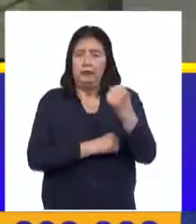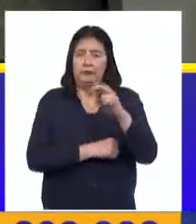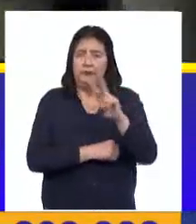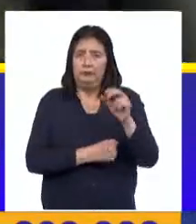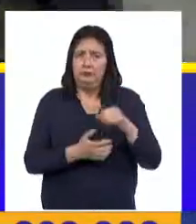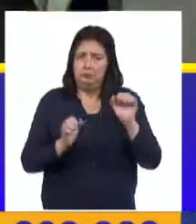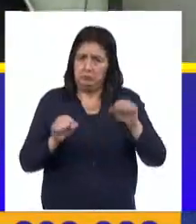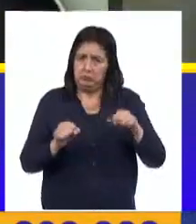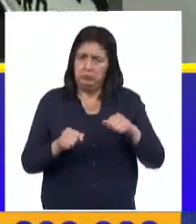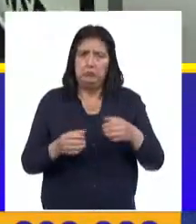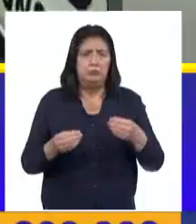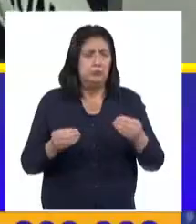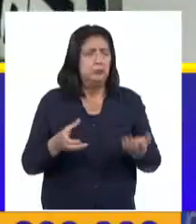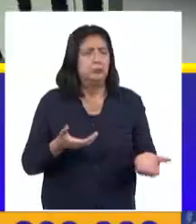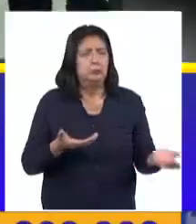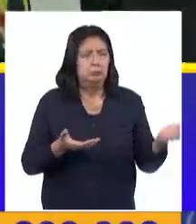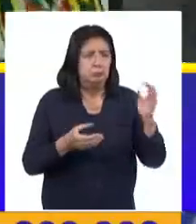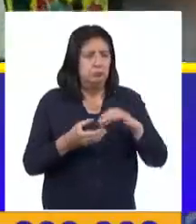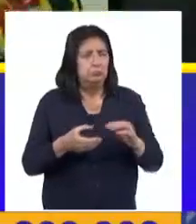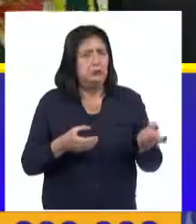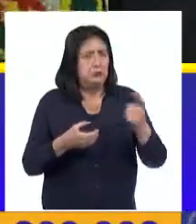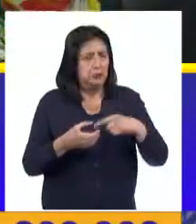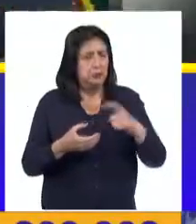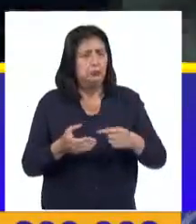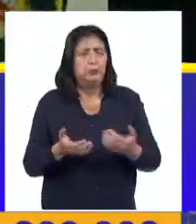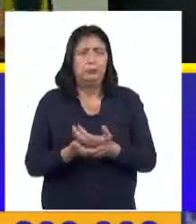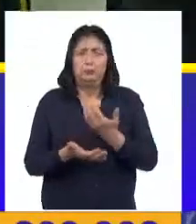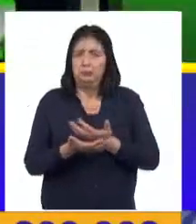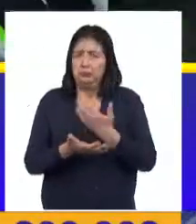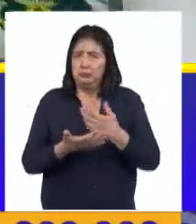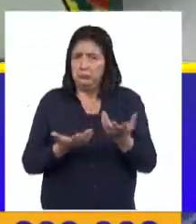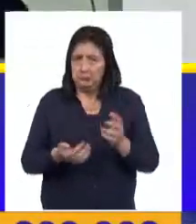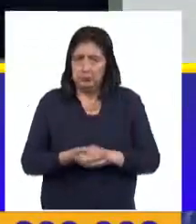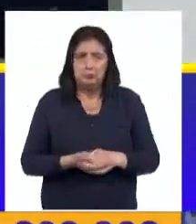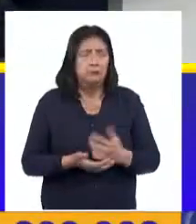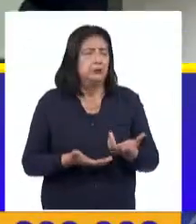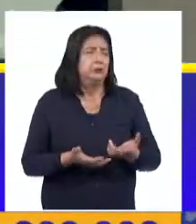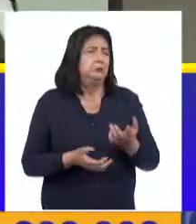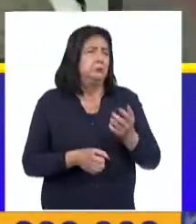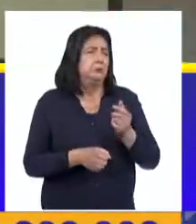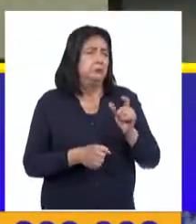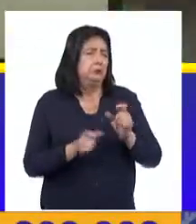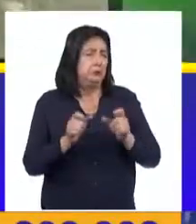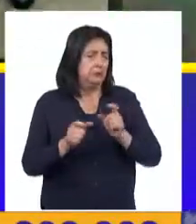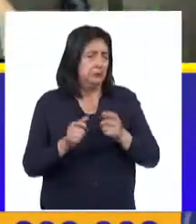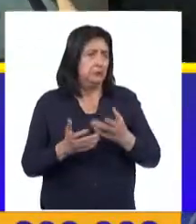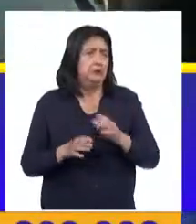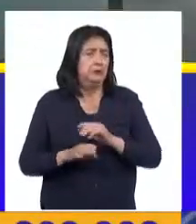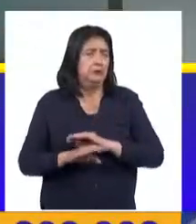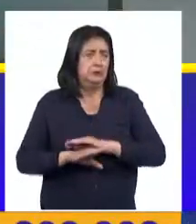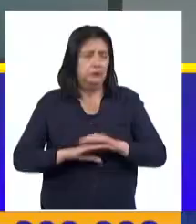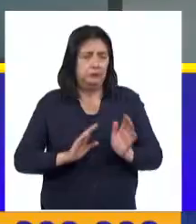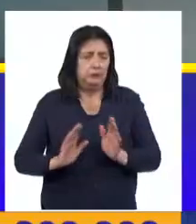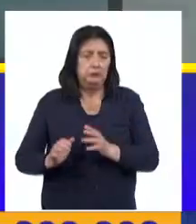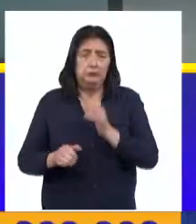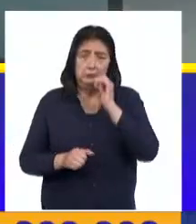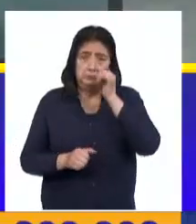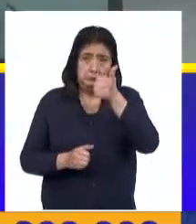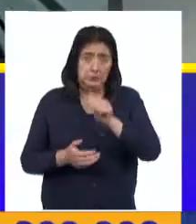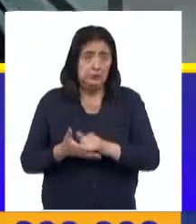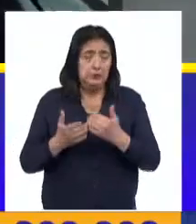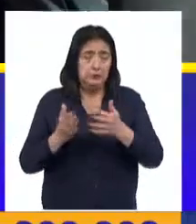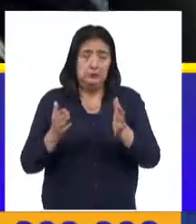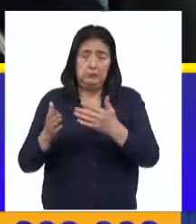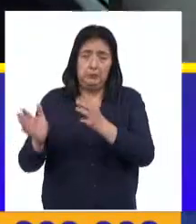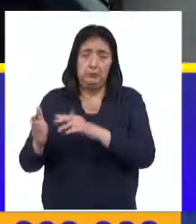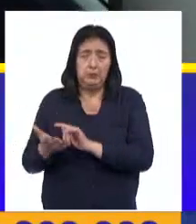flexibilidad de incorporar nuevas figuras al planeamiento estratégico. En este caso, el día de mañana que se reaperturen